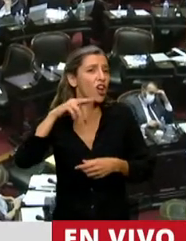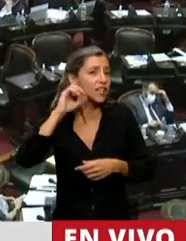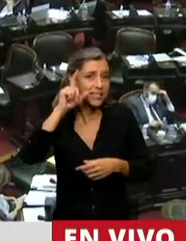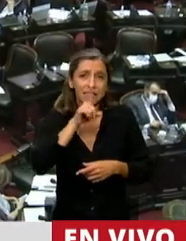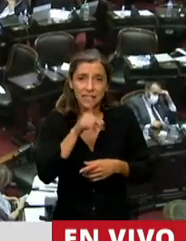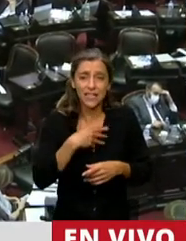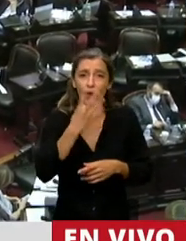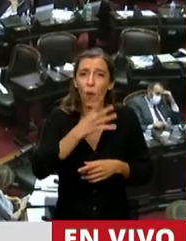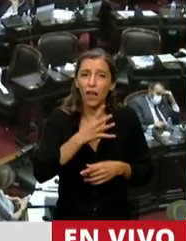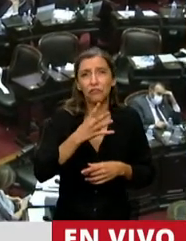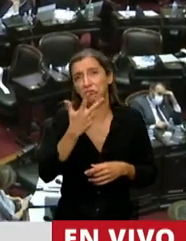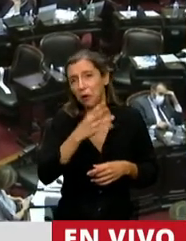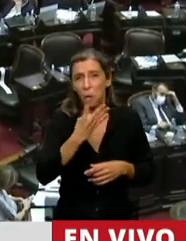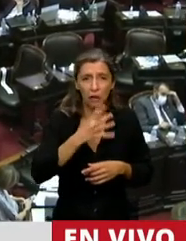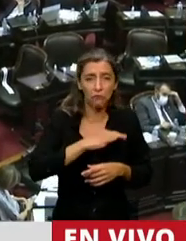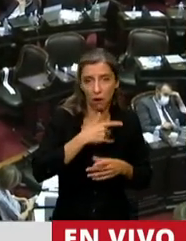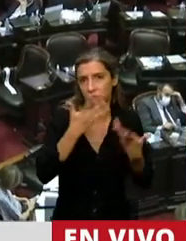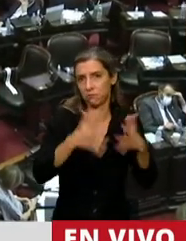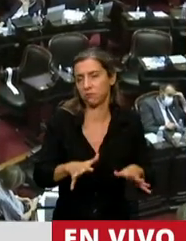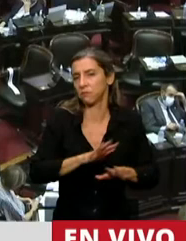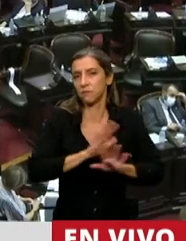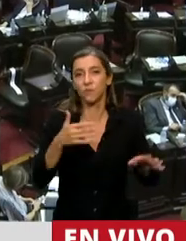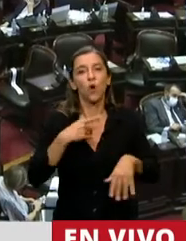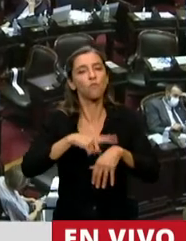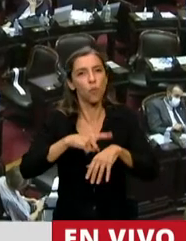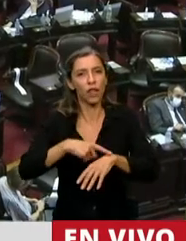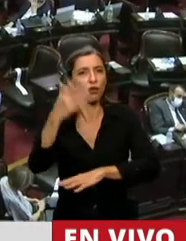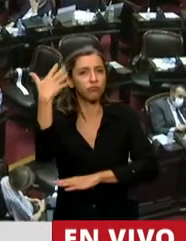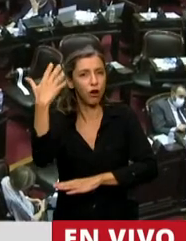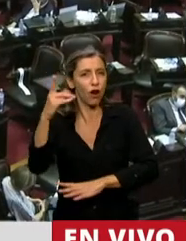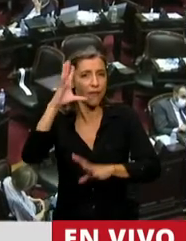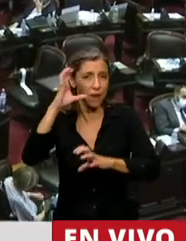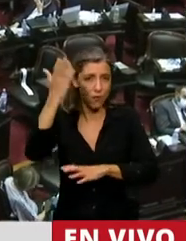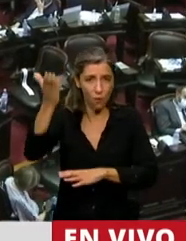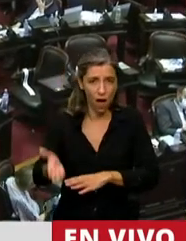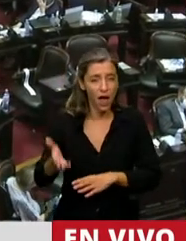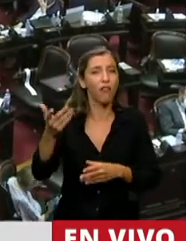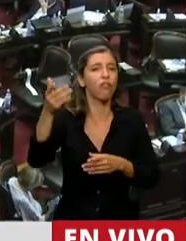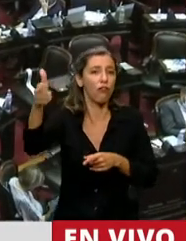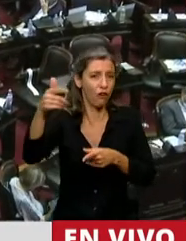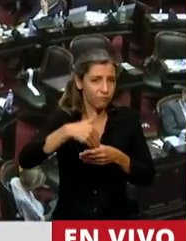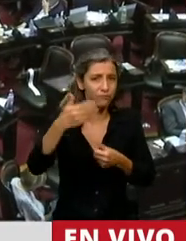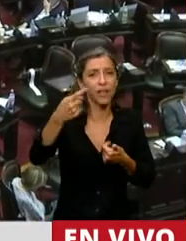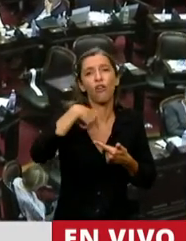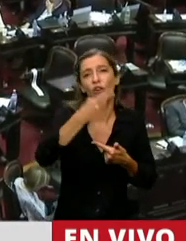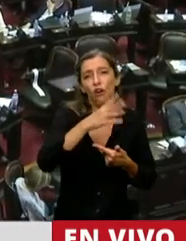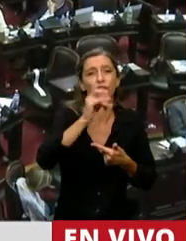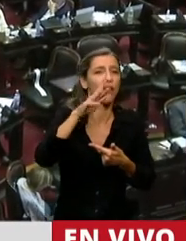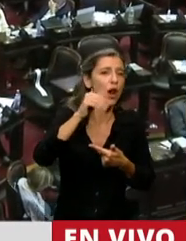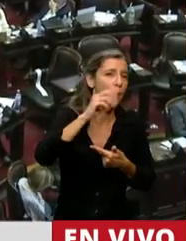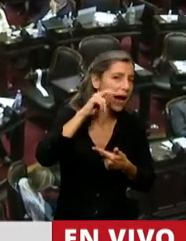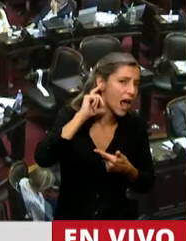Cuando hicimos esas jornadas con las científicas de Argentina, también estaba, obviamente, Mario Pecheni y muchos colegas, Dora Barrancos,